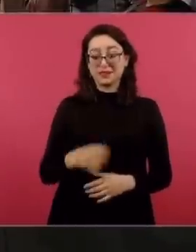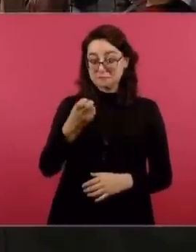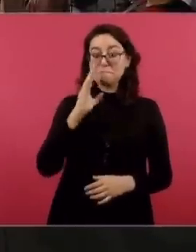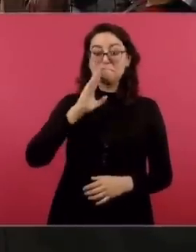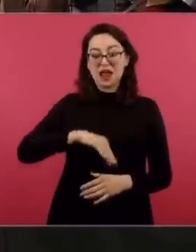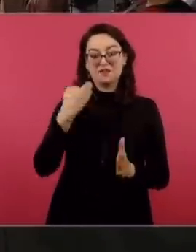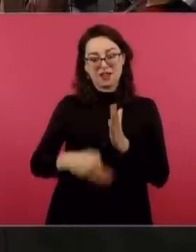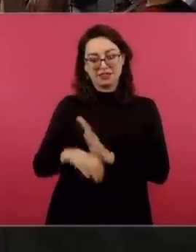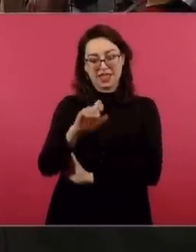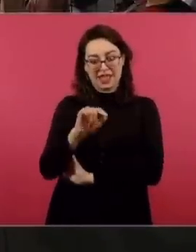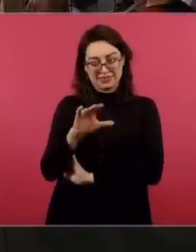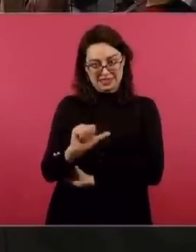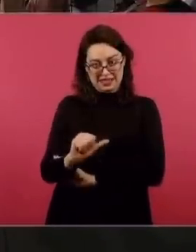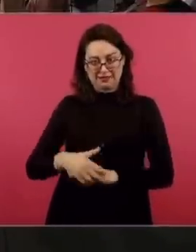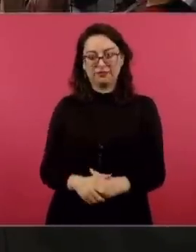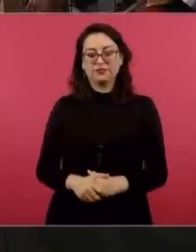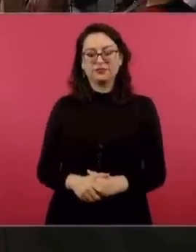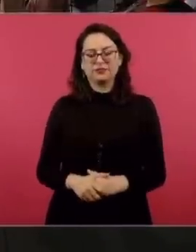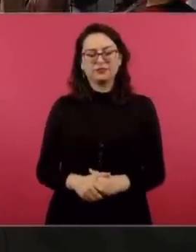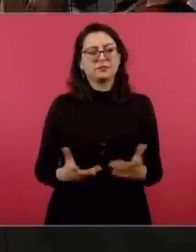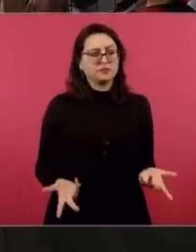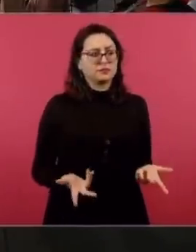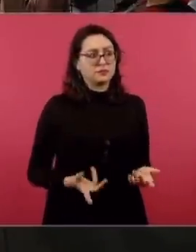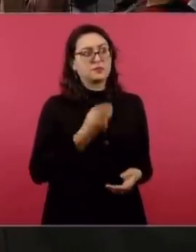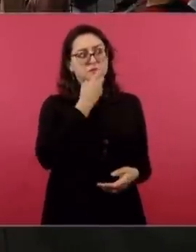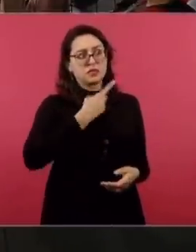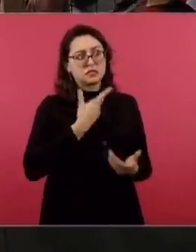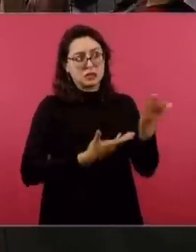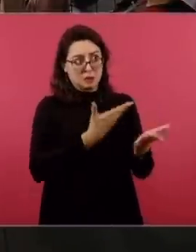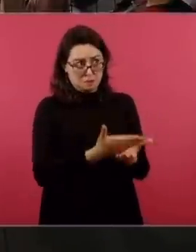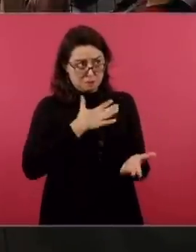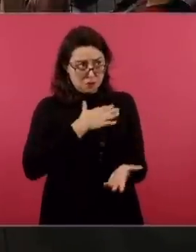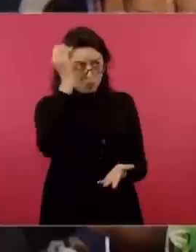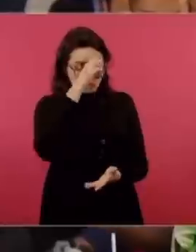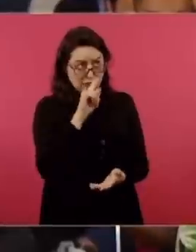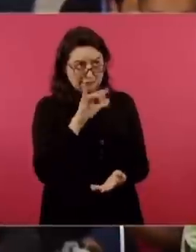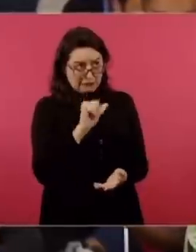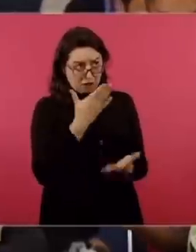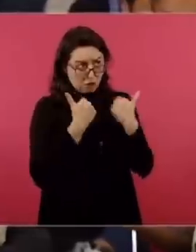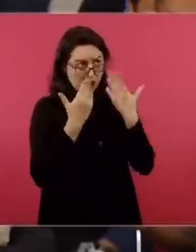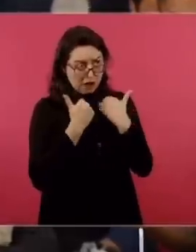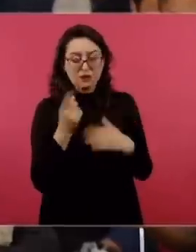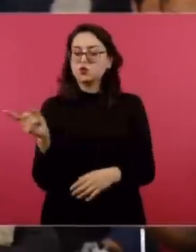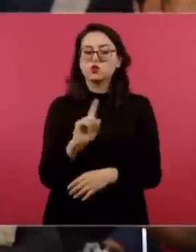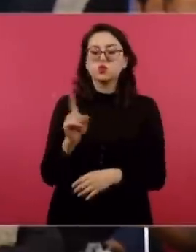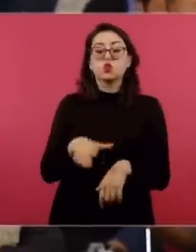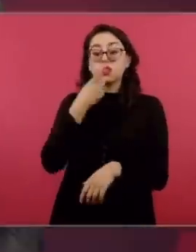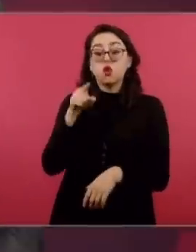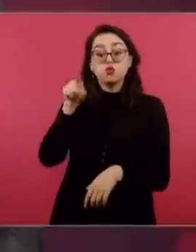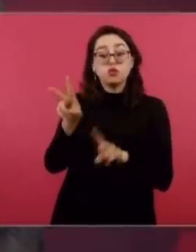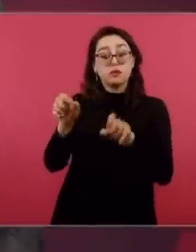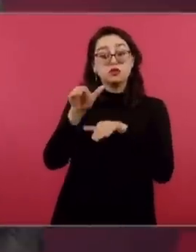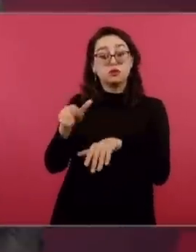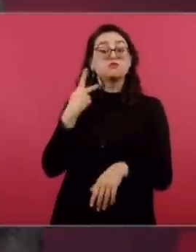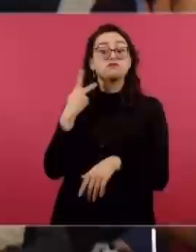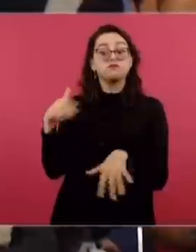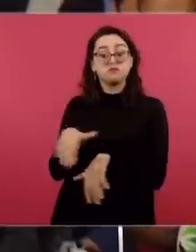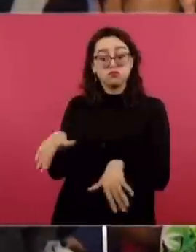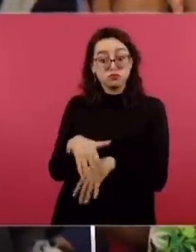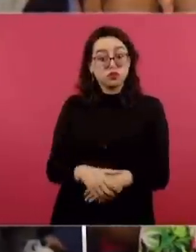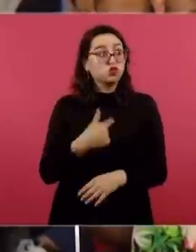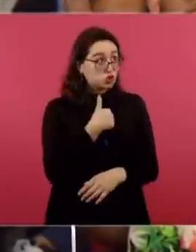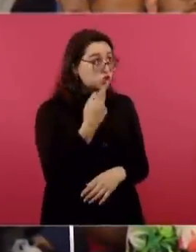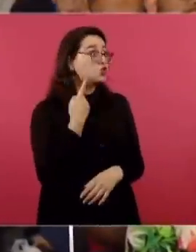ético. O sea, me está diciendo que el planteamiento que yo le hago sobre la parte ética, no, es politiquería. Me está diciendo que yo estoy haciendo